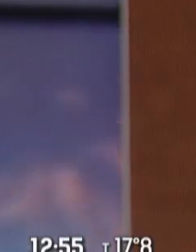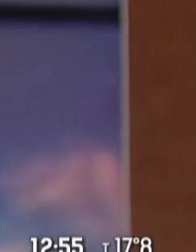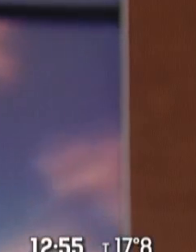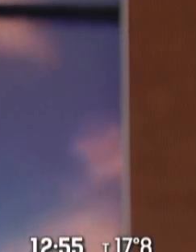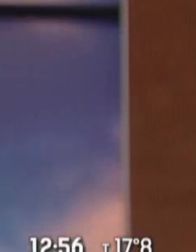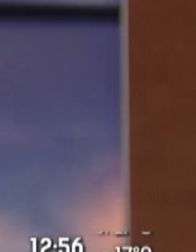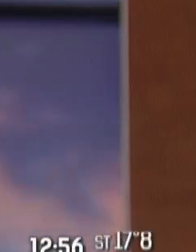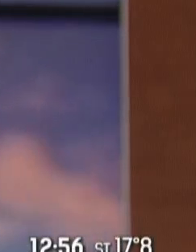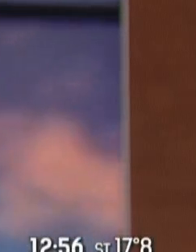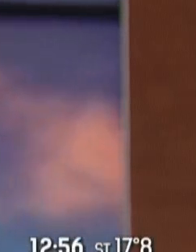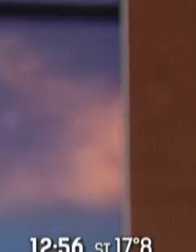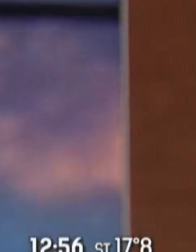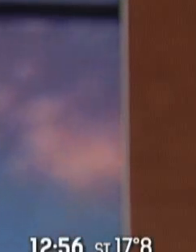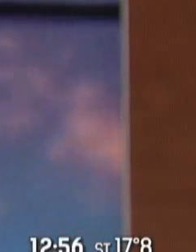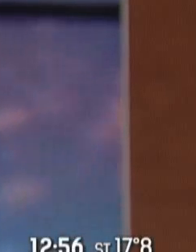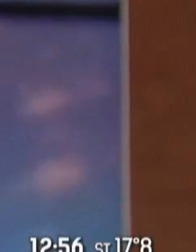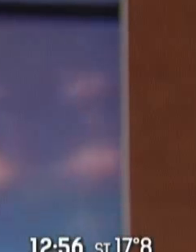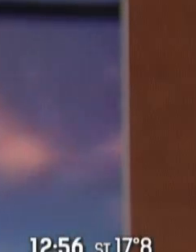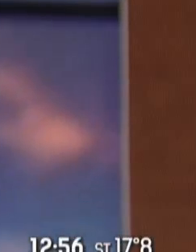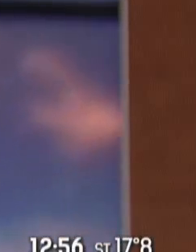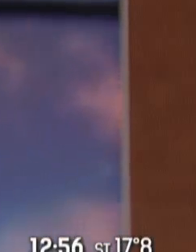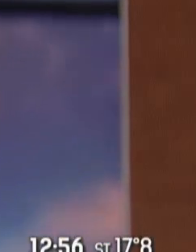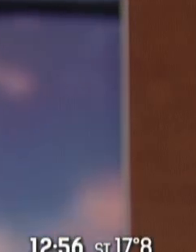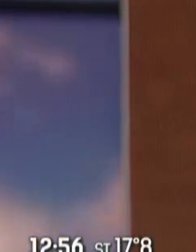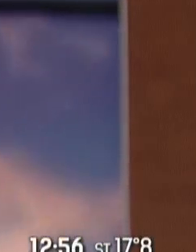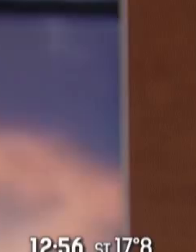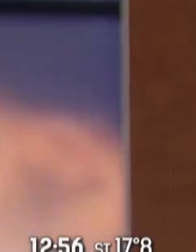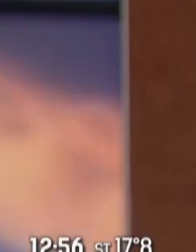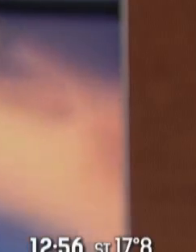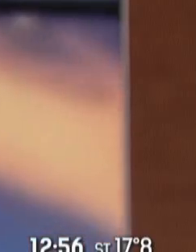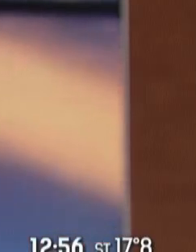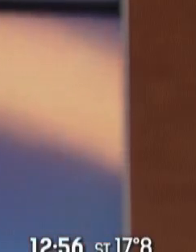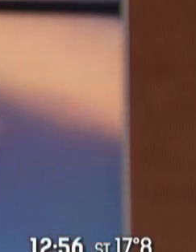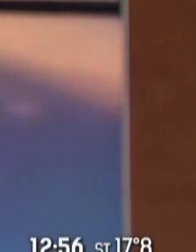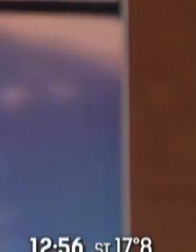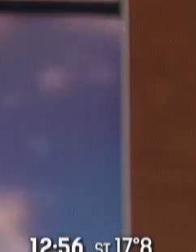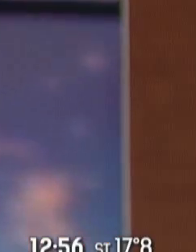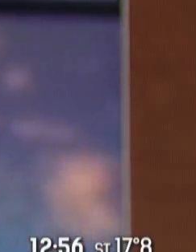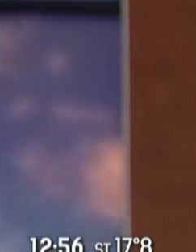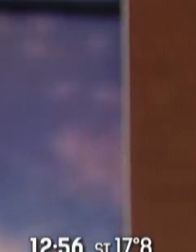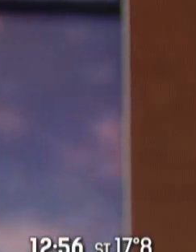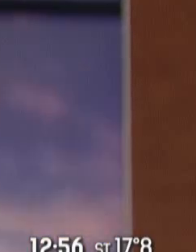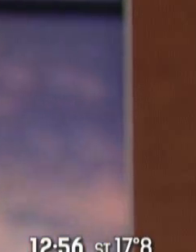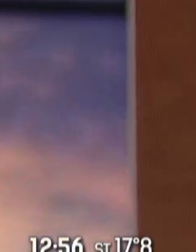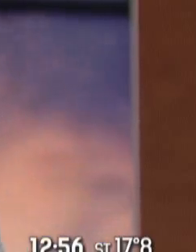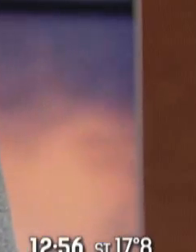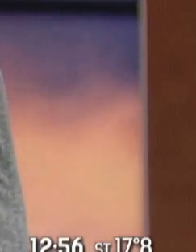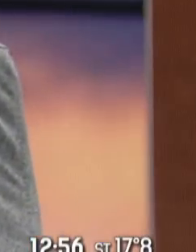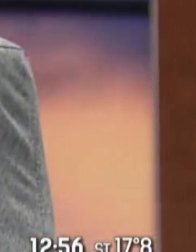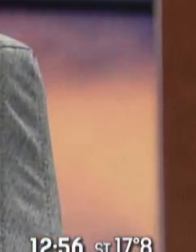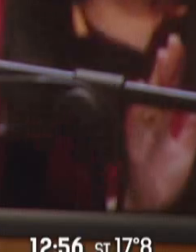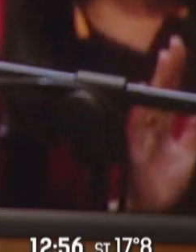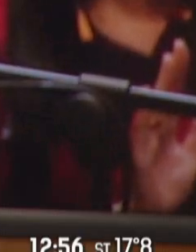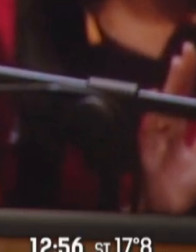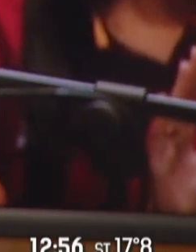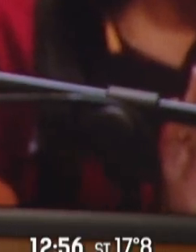Le dijimos que íbamos a analizar el informe que acabamos de ver sobre Venezuela. Estamos con alguien para hacerlo y es Pablo Stefanoni. Gracias